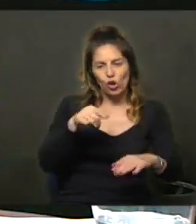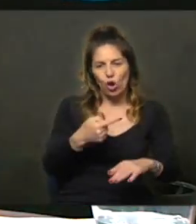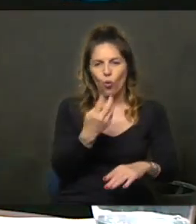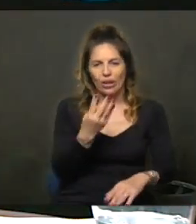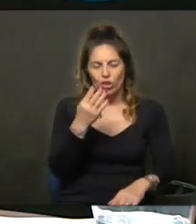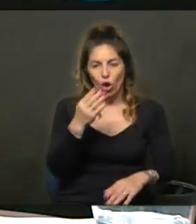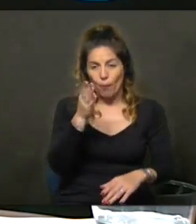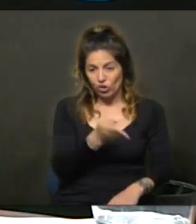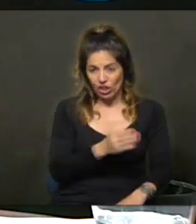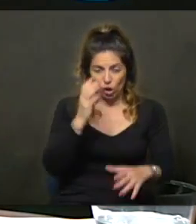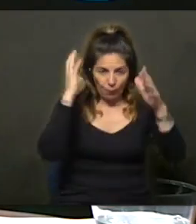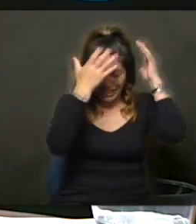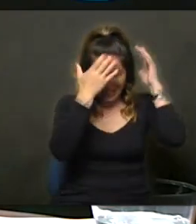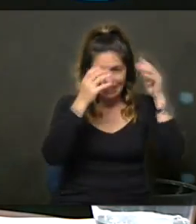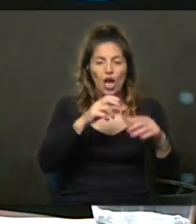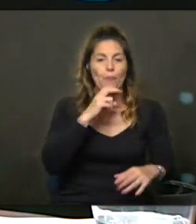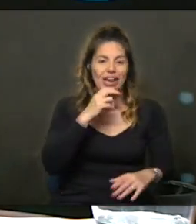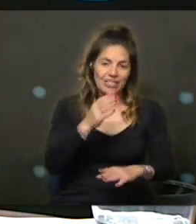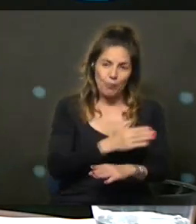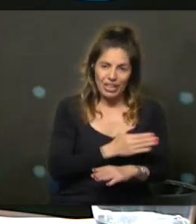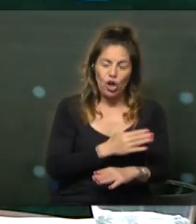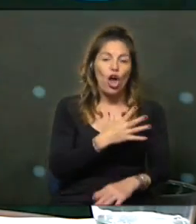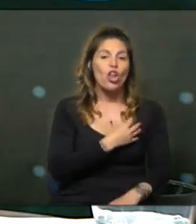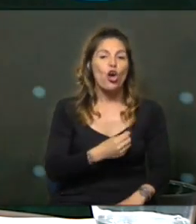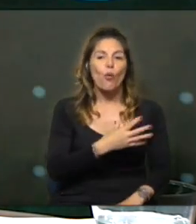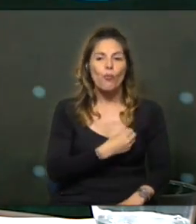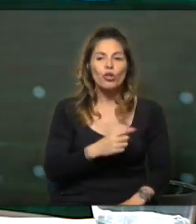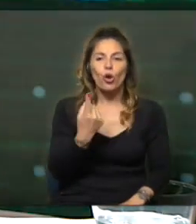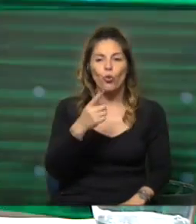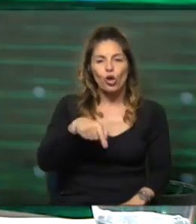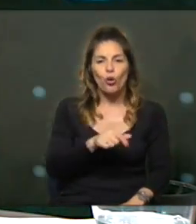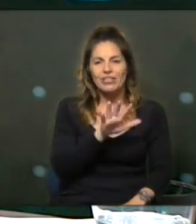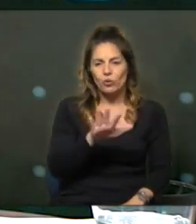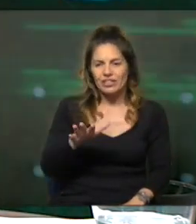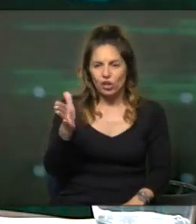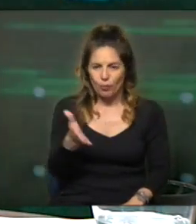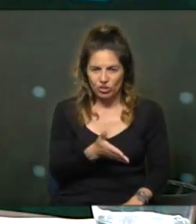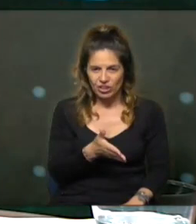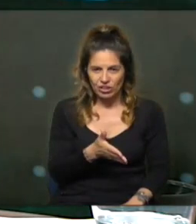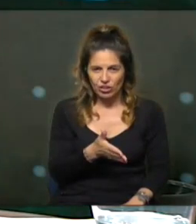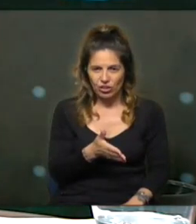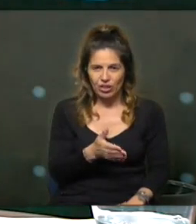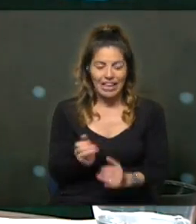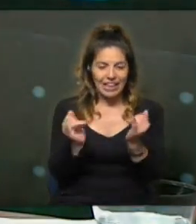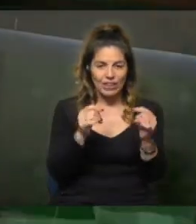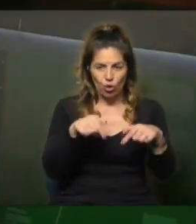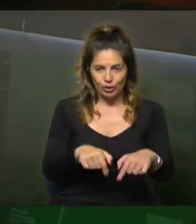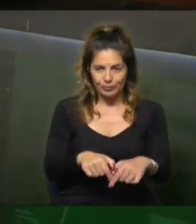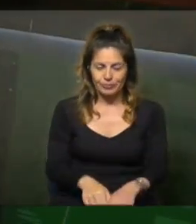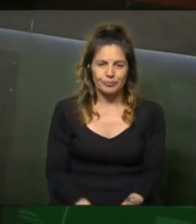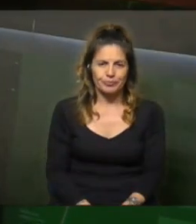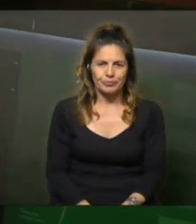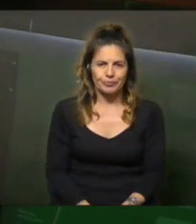28,6 y una punte los votos en blanco fueron el 1,55 por en el día de hoy